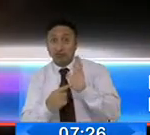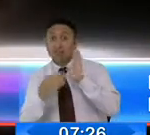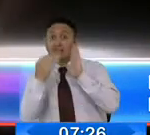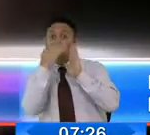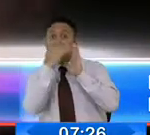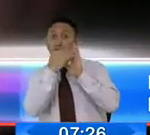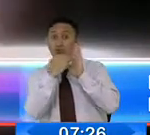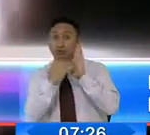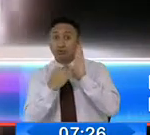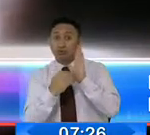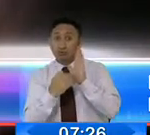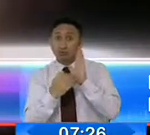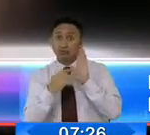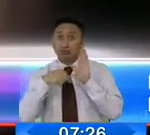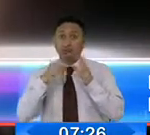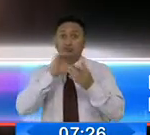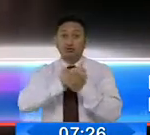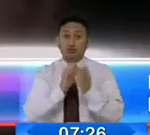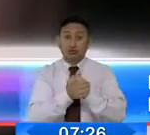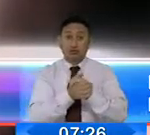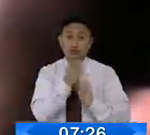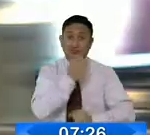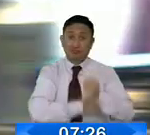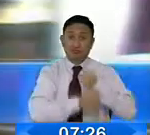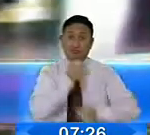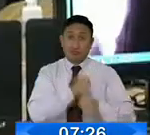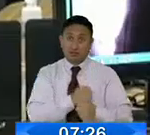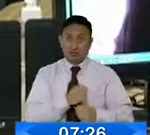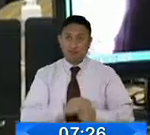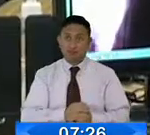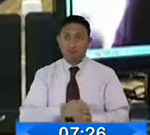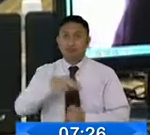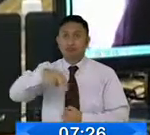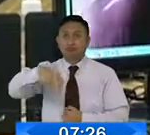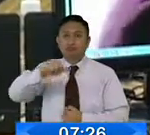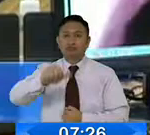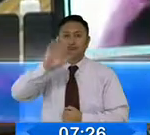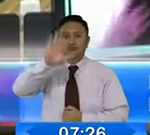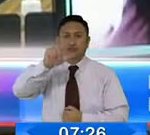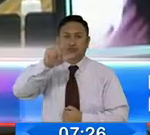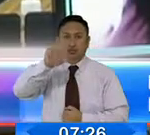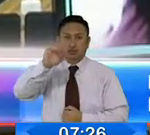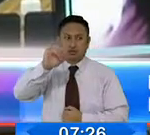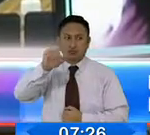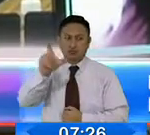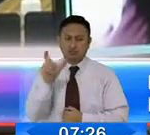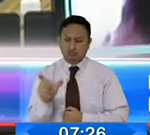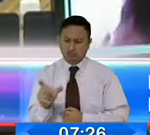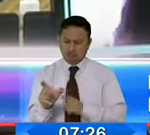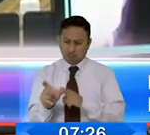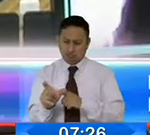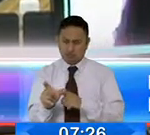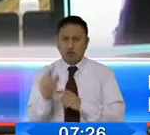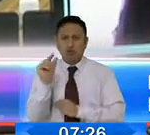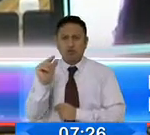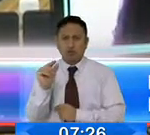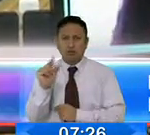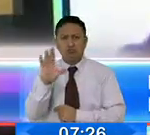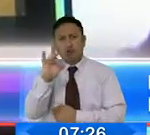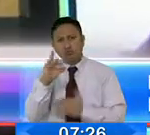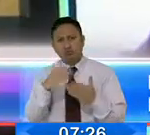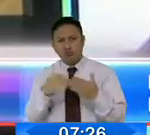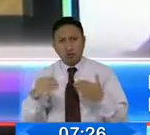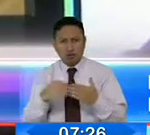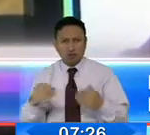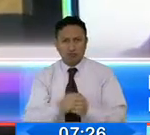que se hicieron desde noviembre del año pasado. A Natalia le empezaron a consumir su tarjeta con montos pequeños de $8.